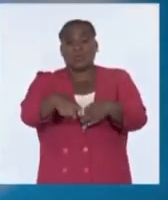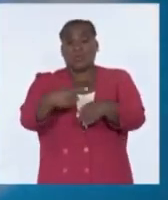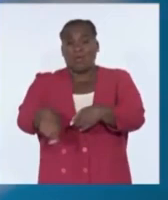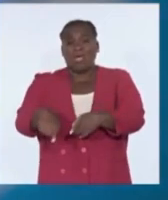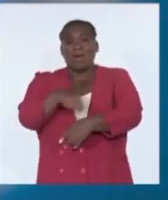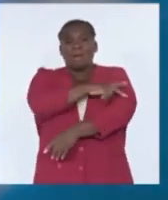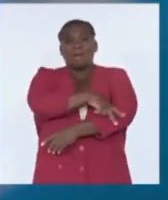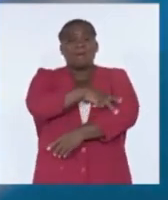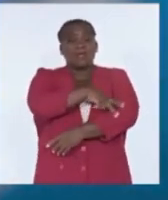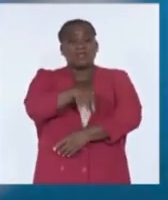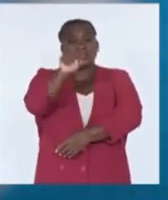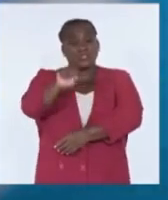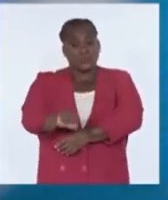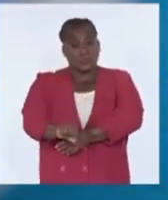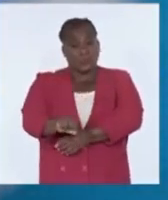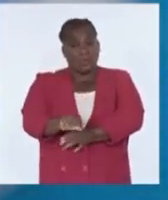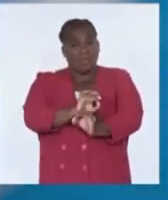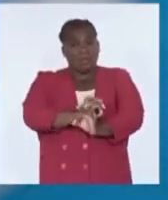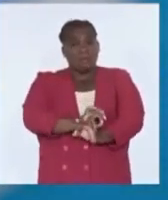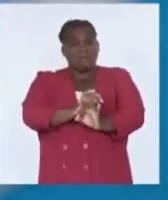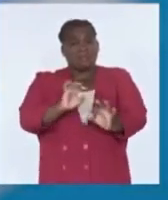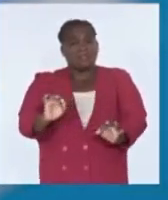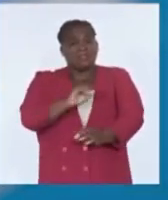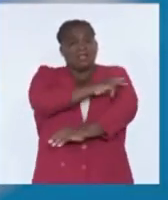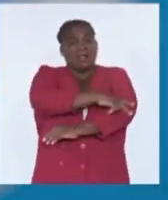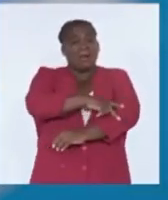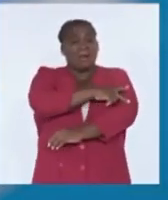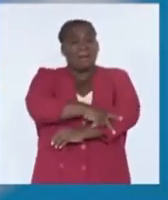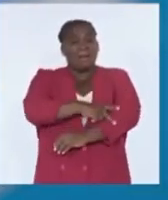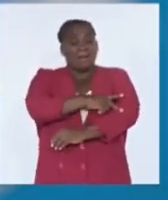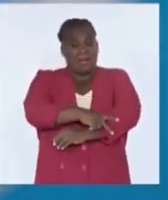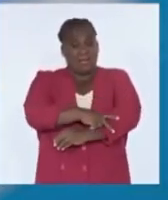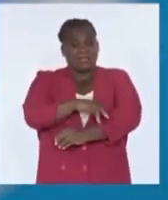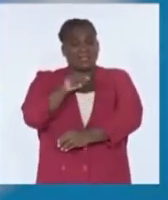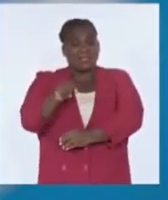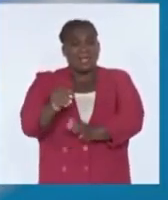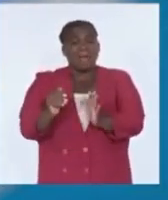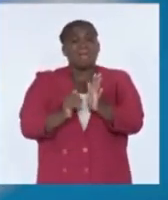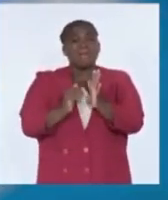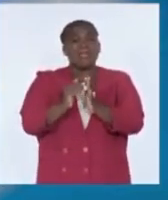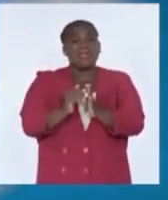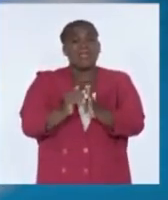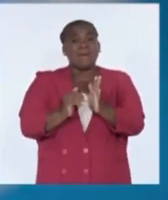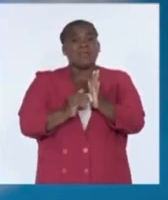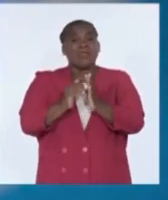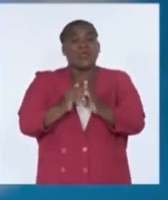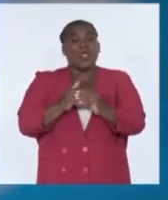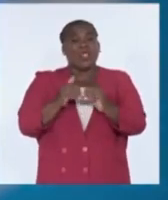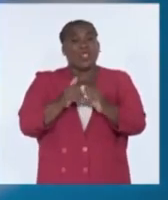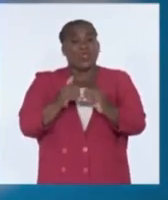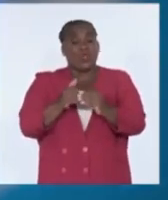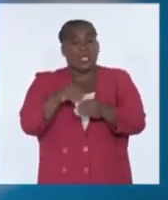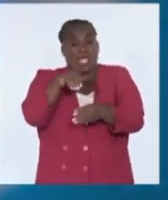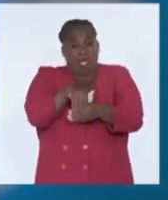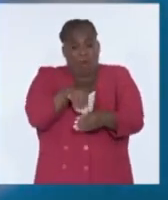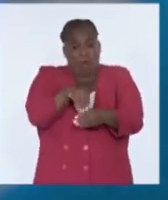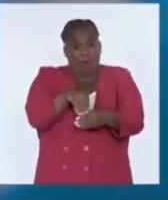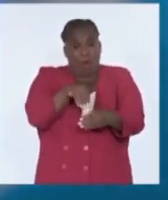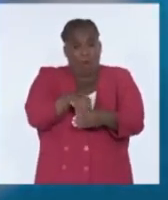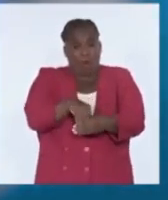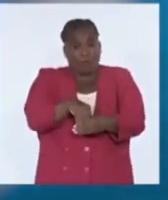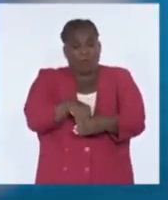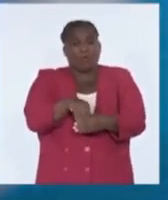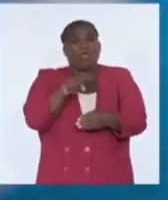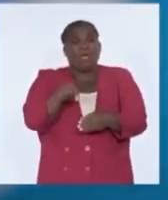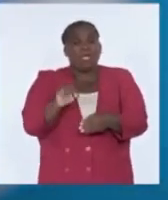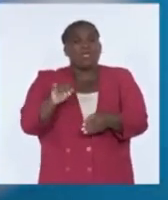sur particularmente los países de ingreso medio con miles de millones de dólares de sus propios ahorros domésticos inviertan en